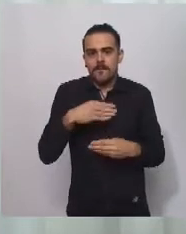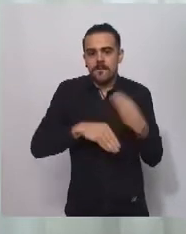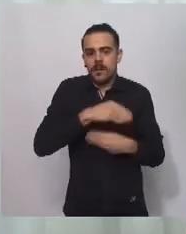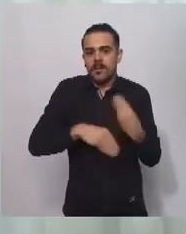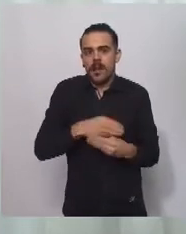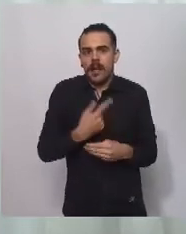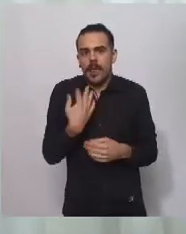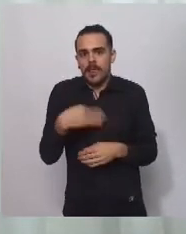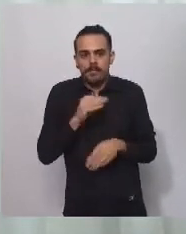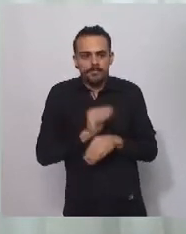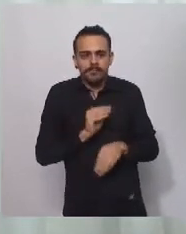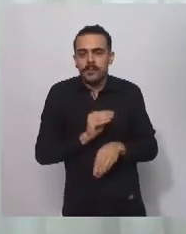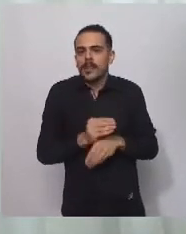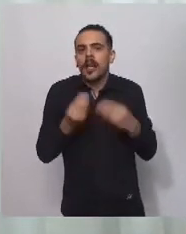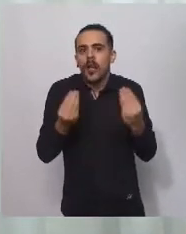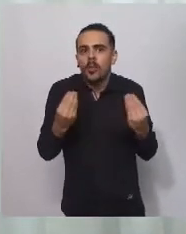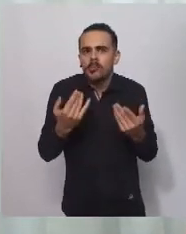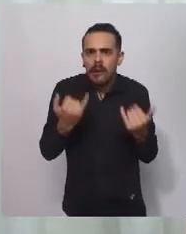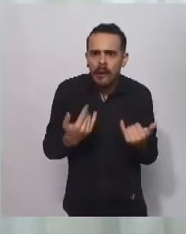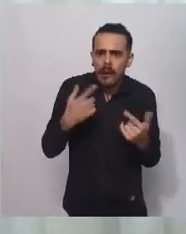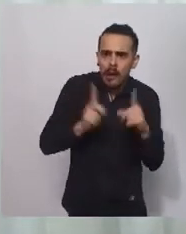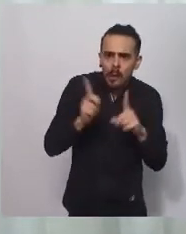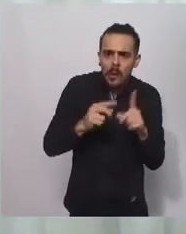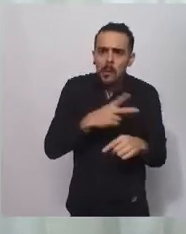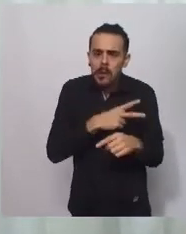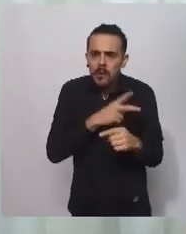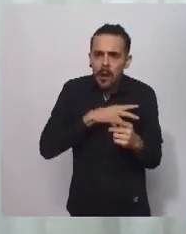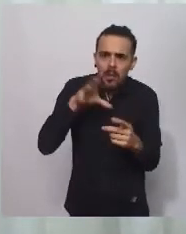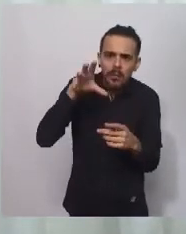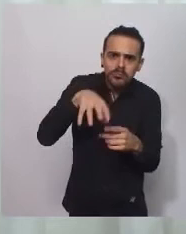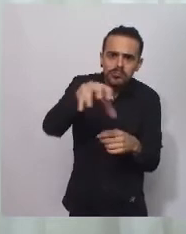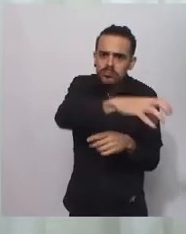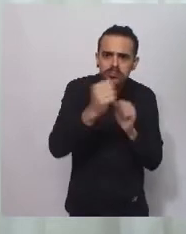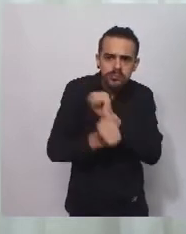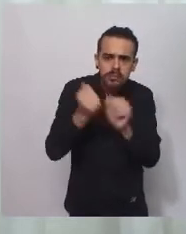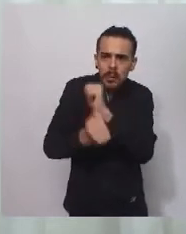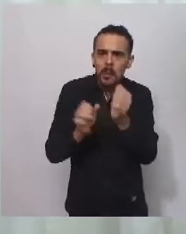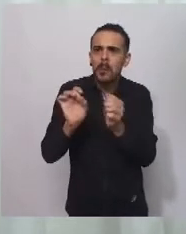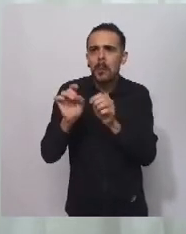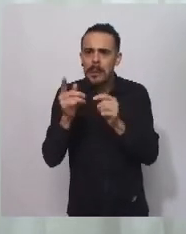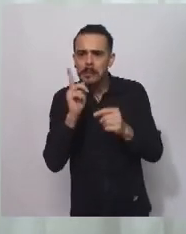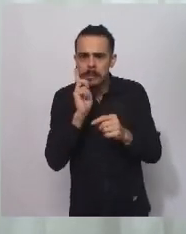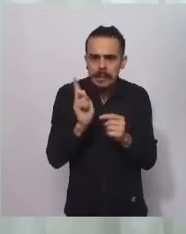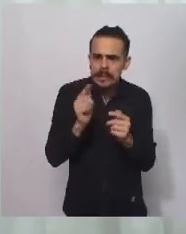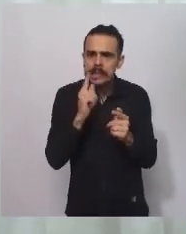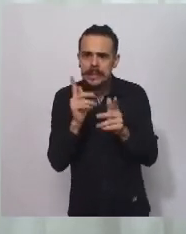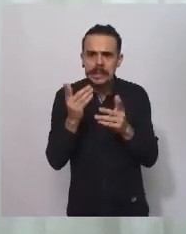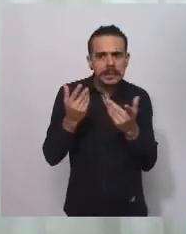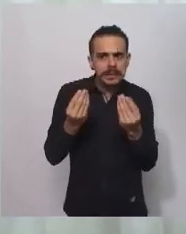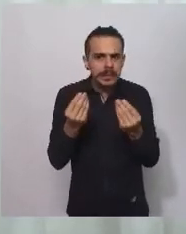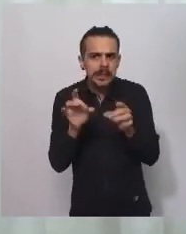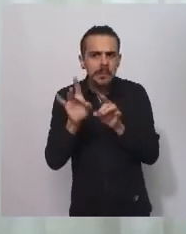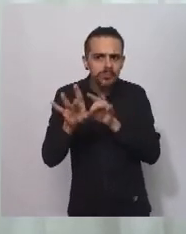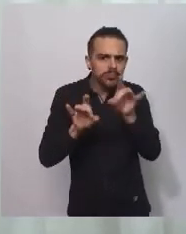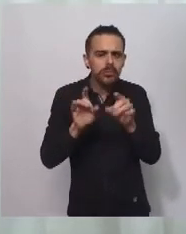peligra el empleo en la actividad privada y por esto hemos dispuesto de medidas de estímulos y de